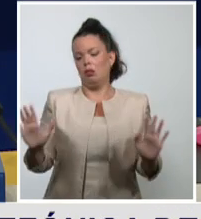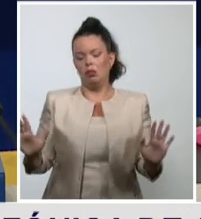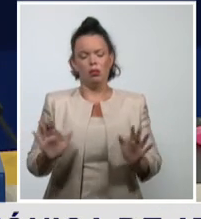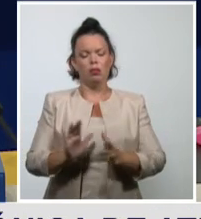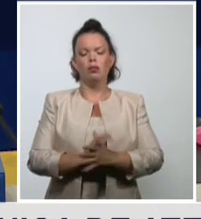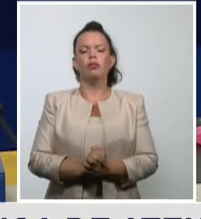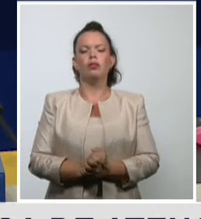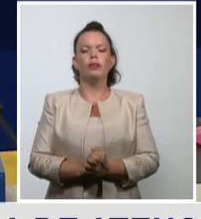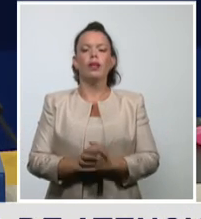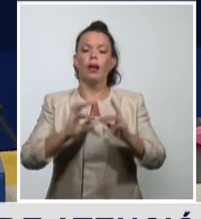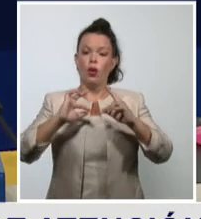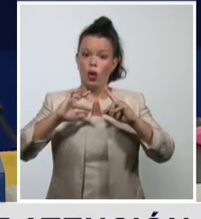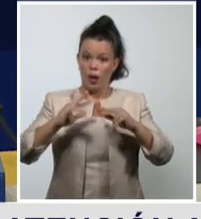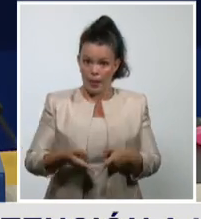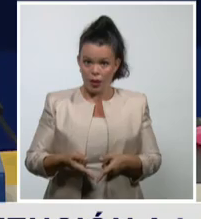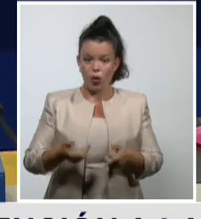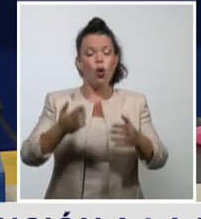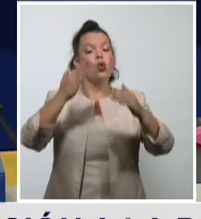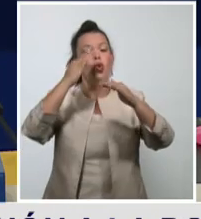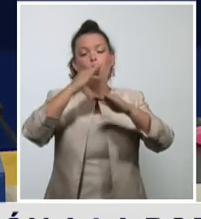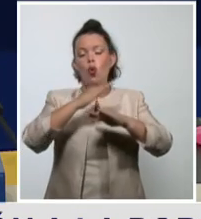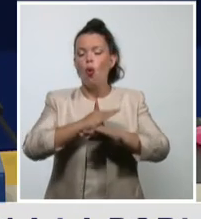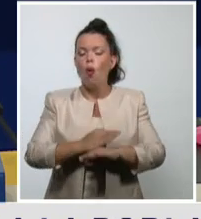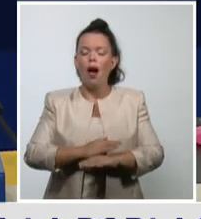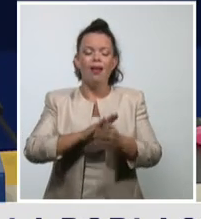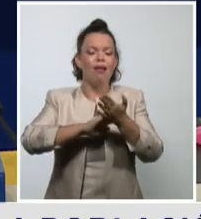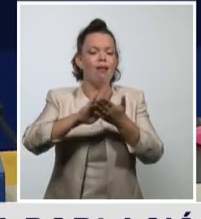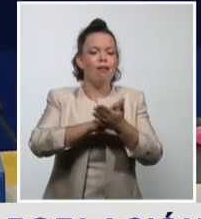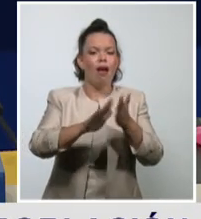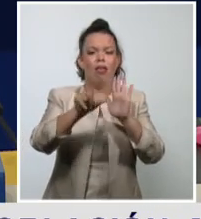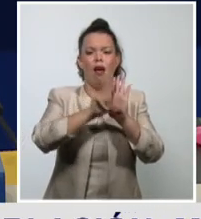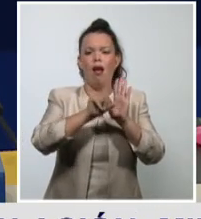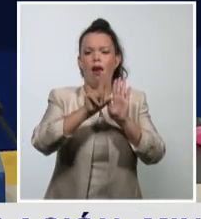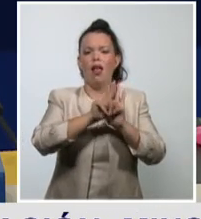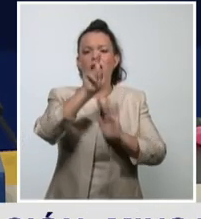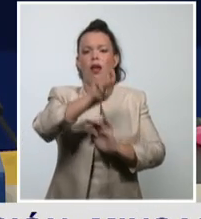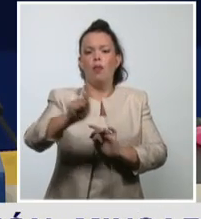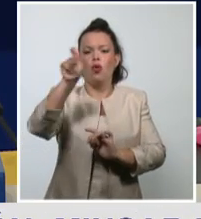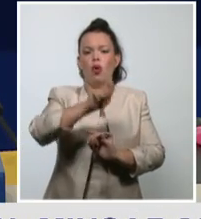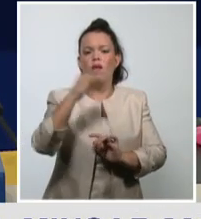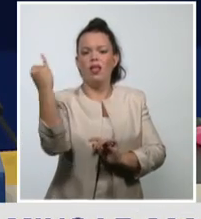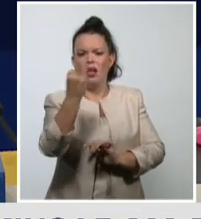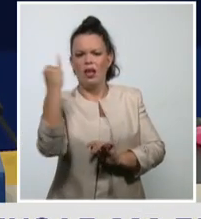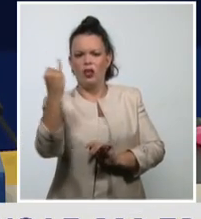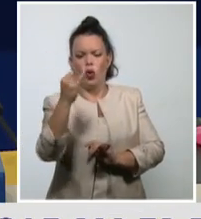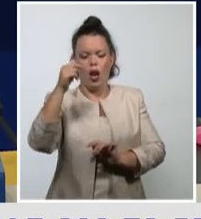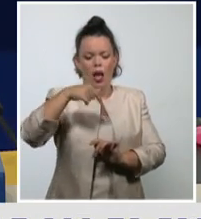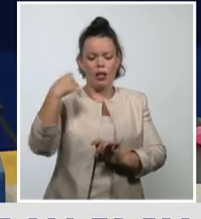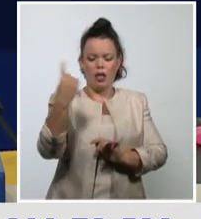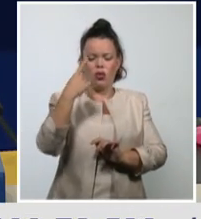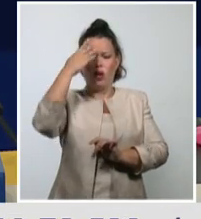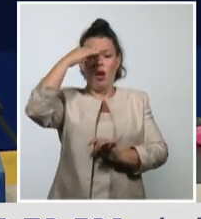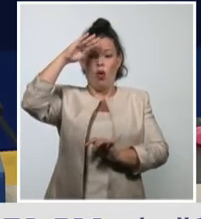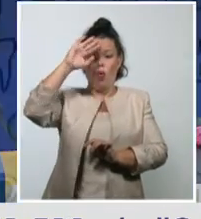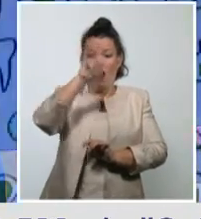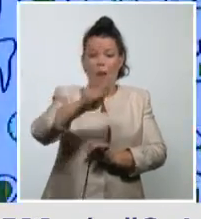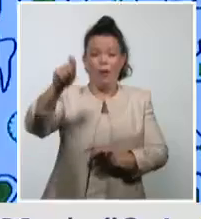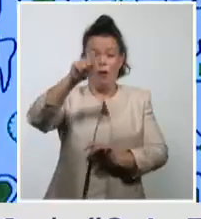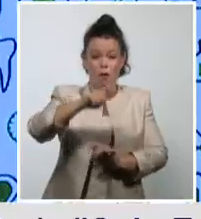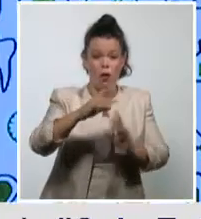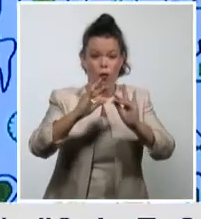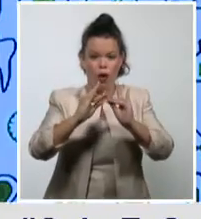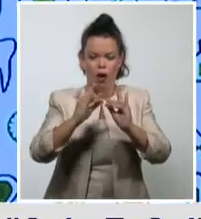reitero, no hay una provisión ni internacional ni nacional en relación con esta situación. Es lo que podemos decir. Doctor,